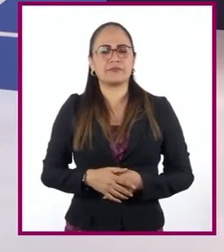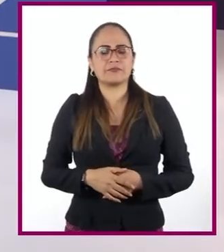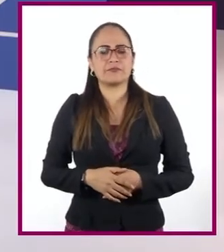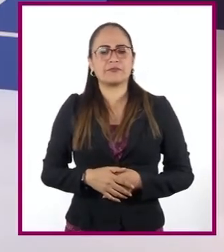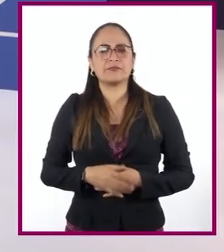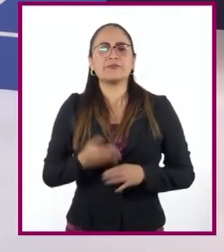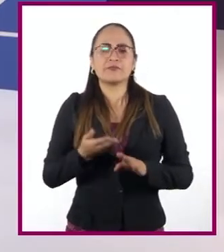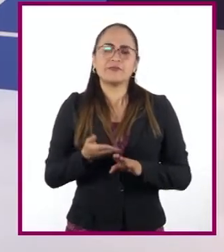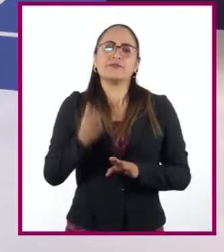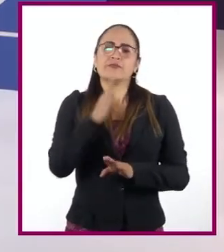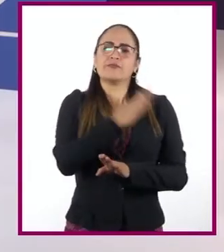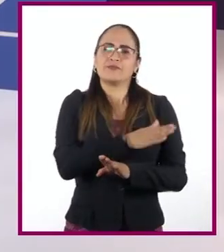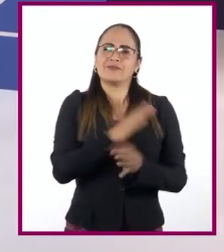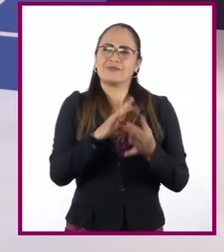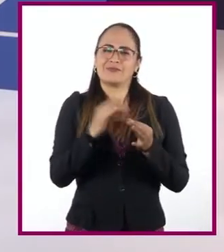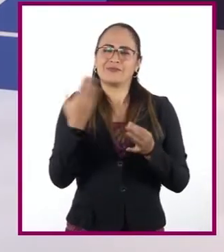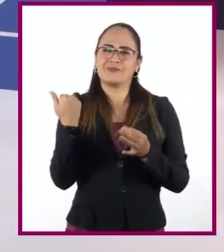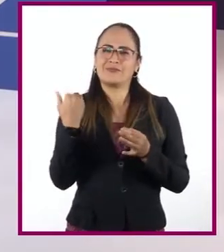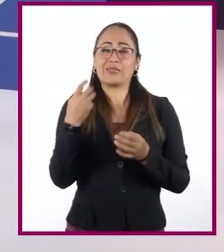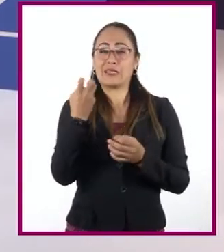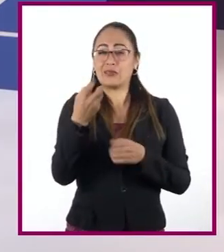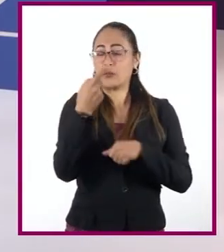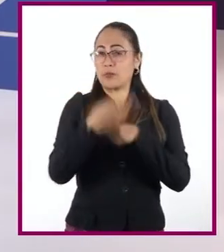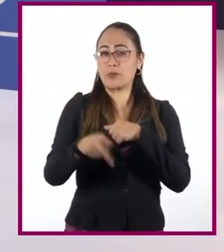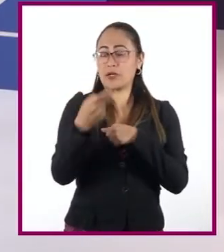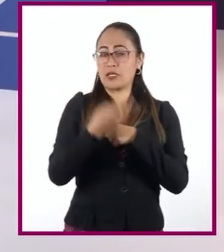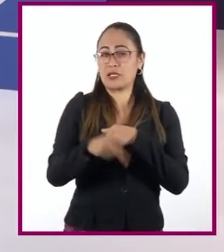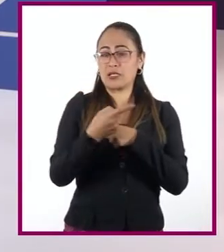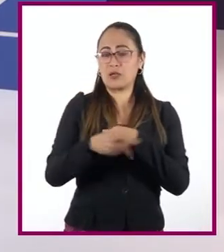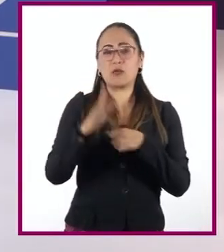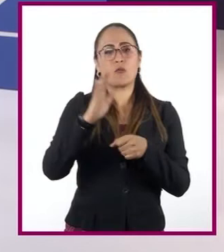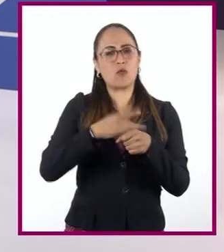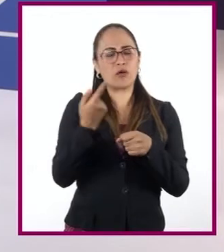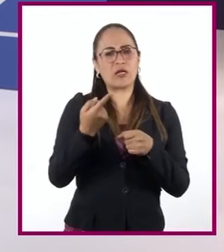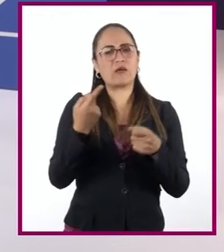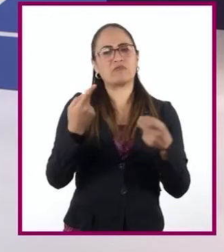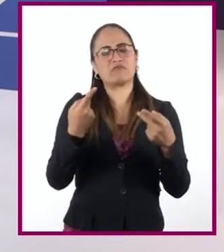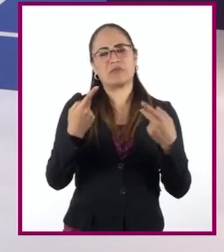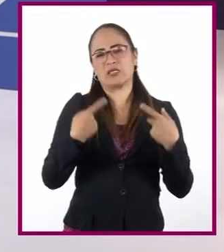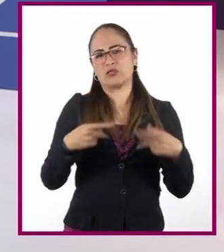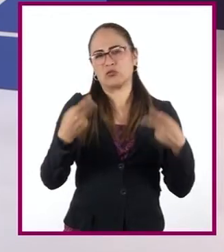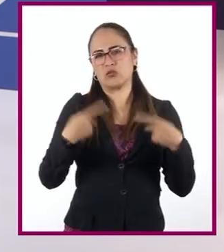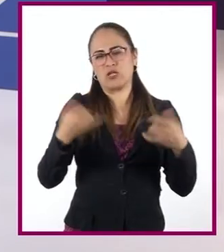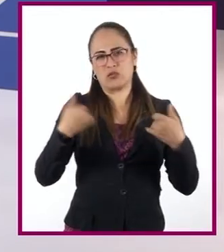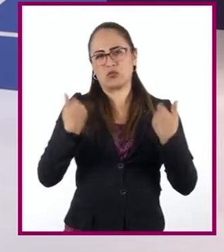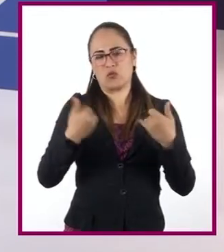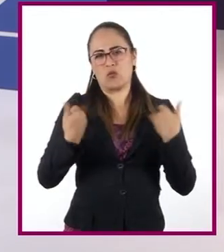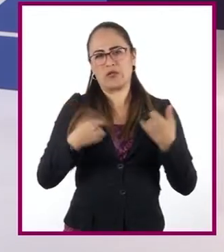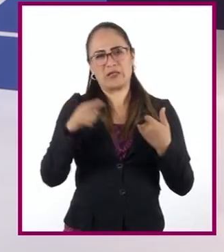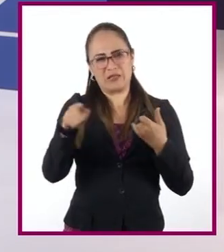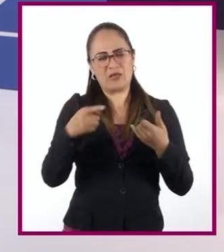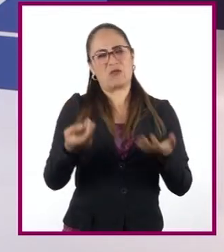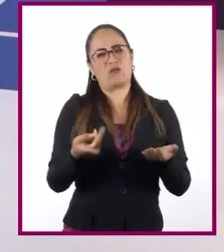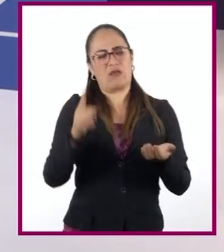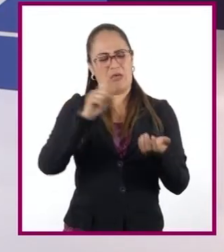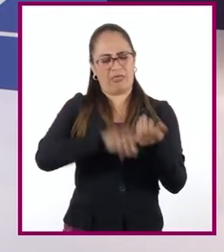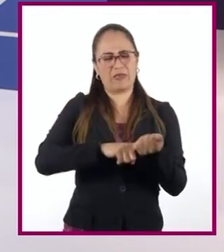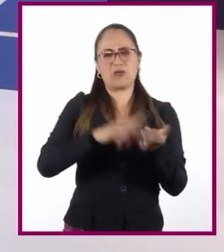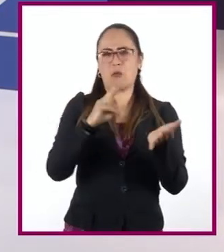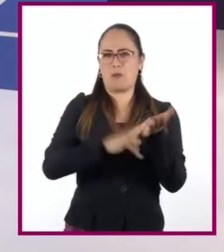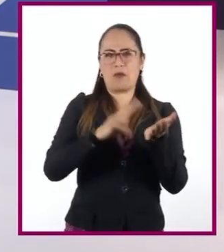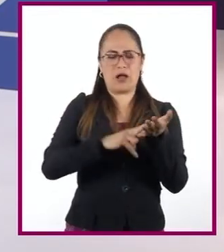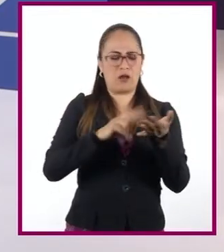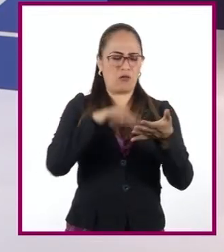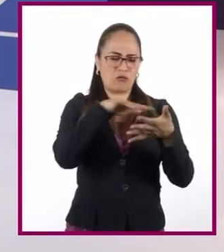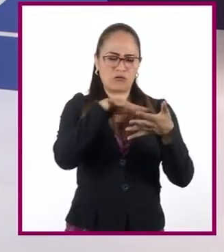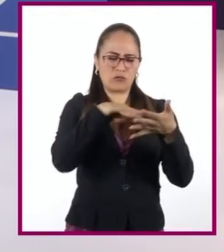Lo anterior representa un probable peligro, porque los consumidores adolescentes no leen los valores nutricionales del